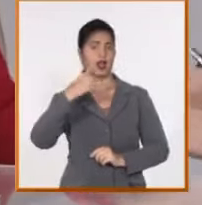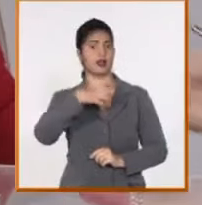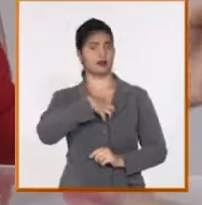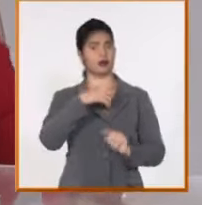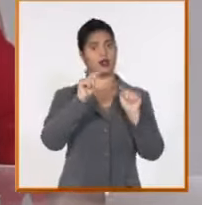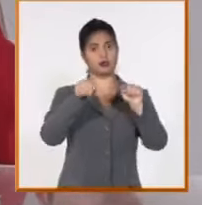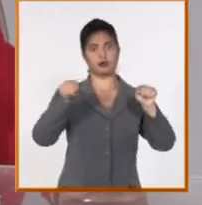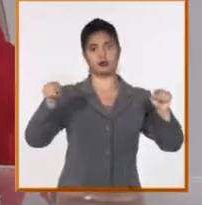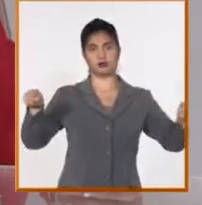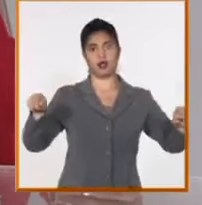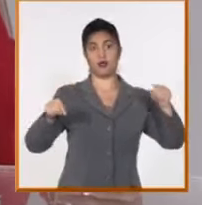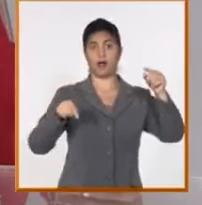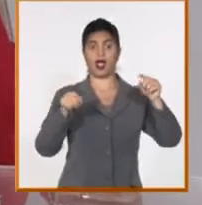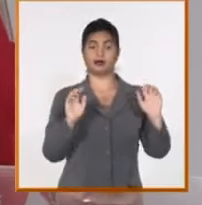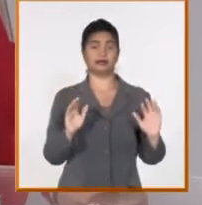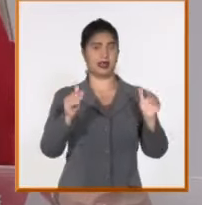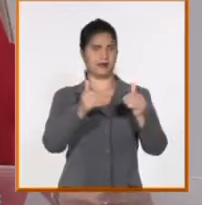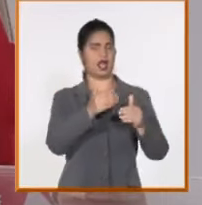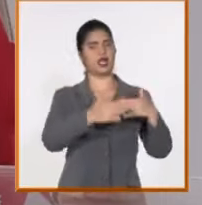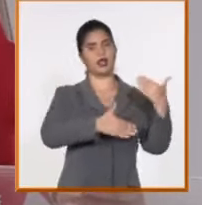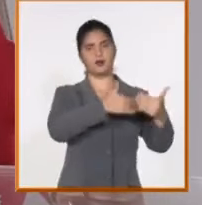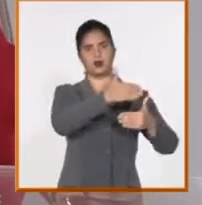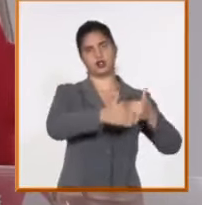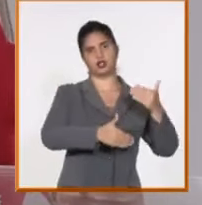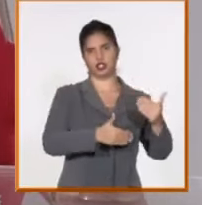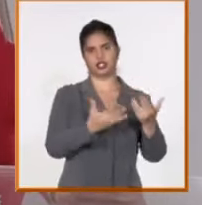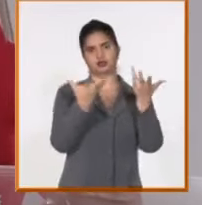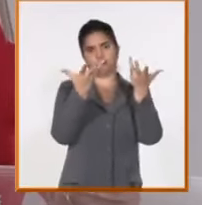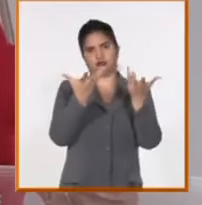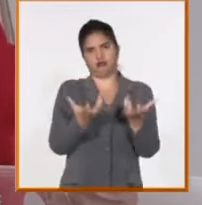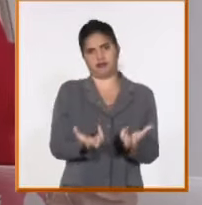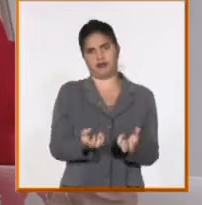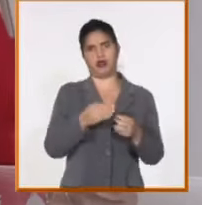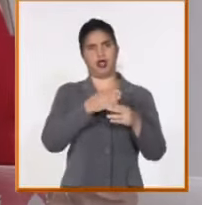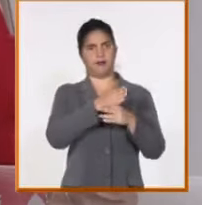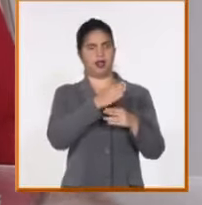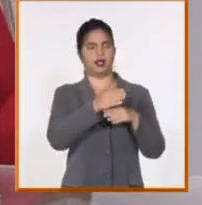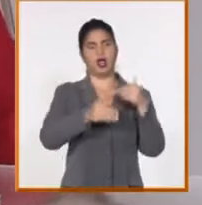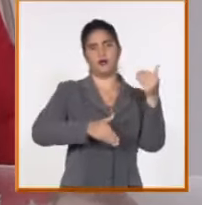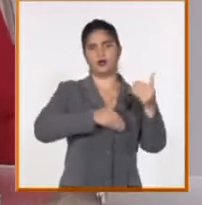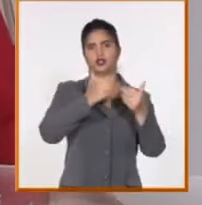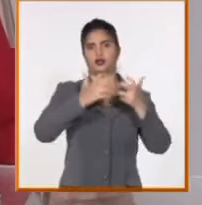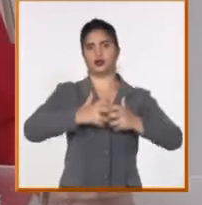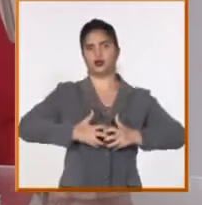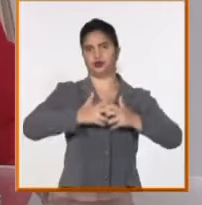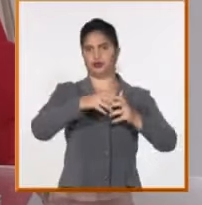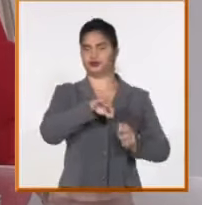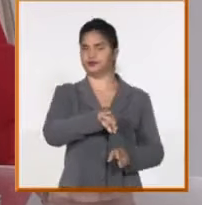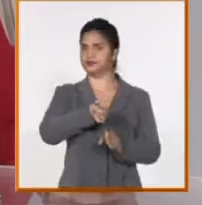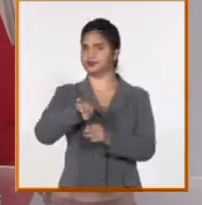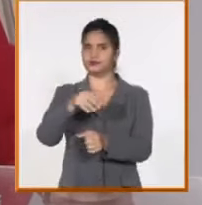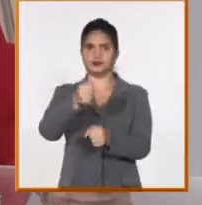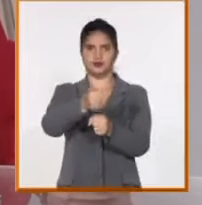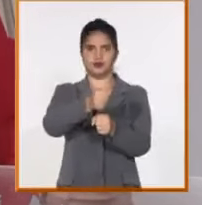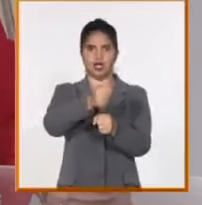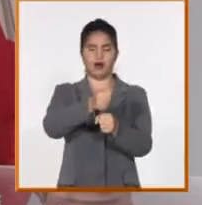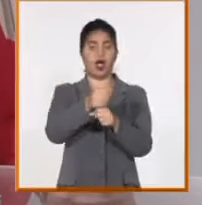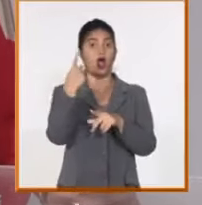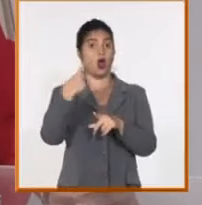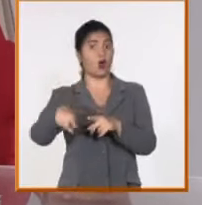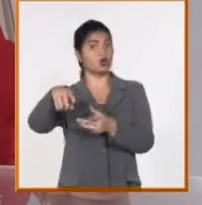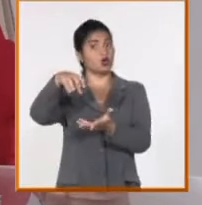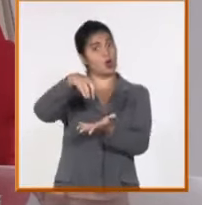secaderos para terminar este estos procesos productivos se trabaja también con isplac